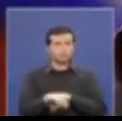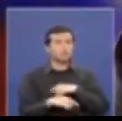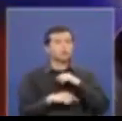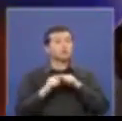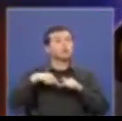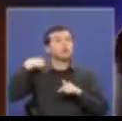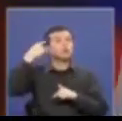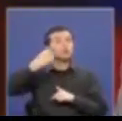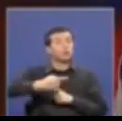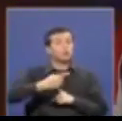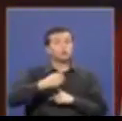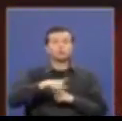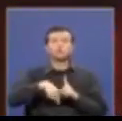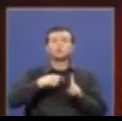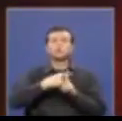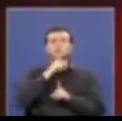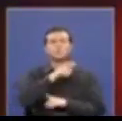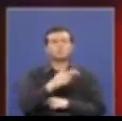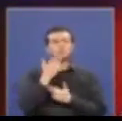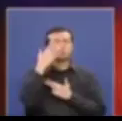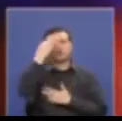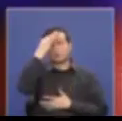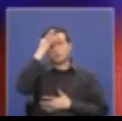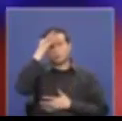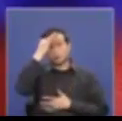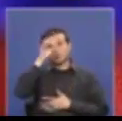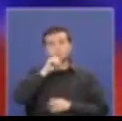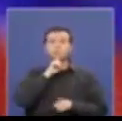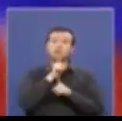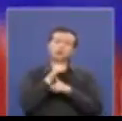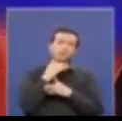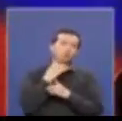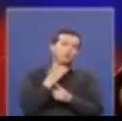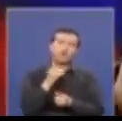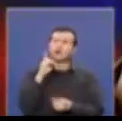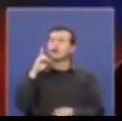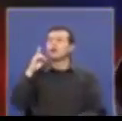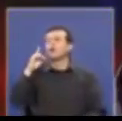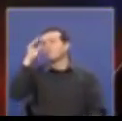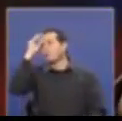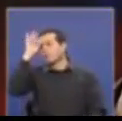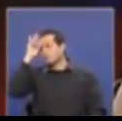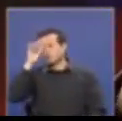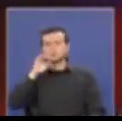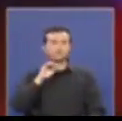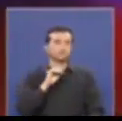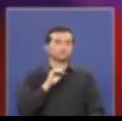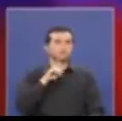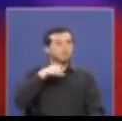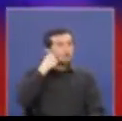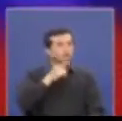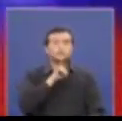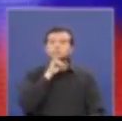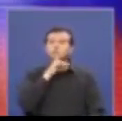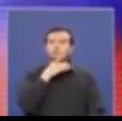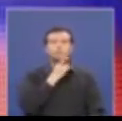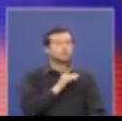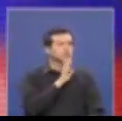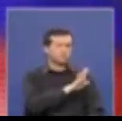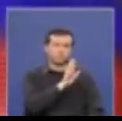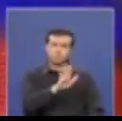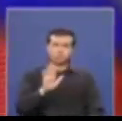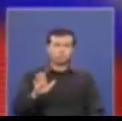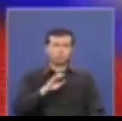pasó de agregado militar en Francia, le va a gustar la línea francesa. El otro que pasó en Estados Unidos, le va a gustar la línea